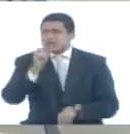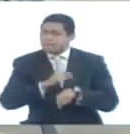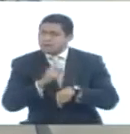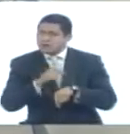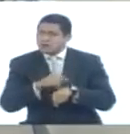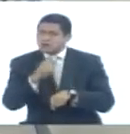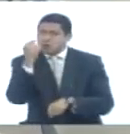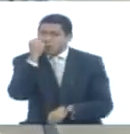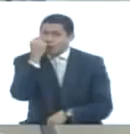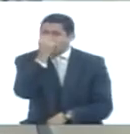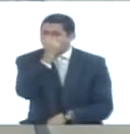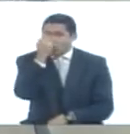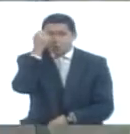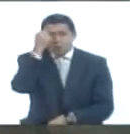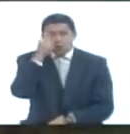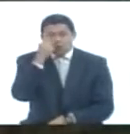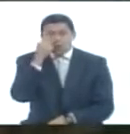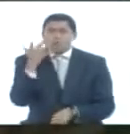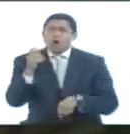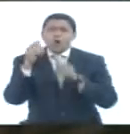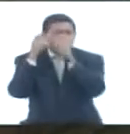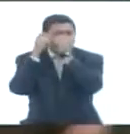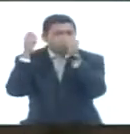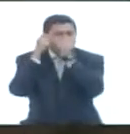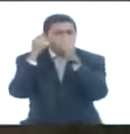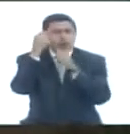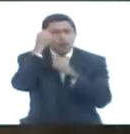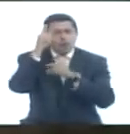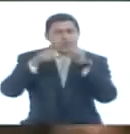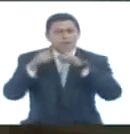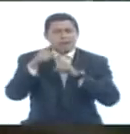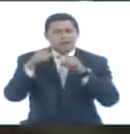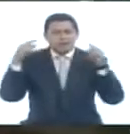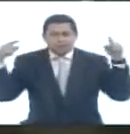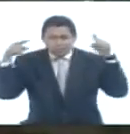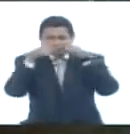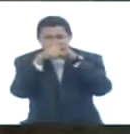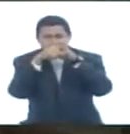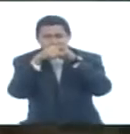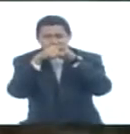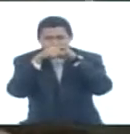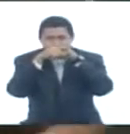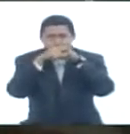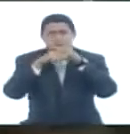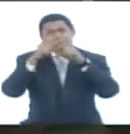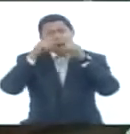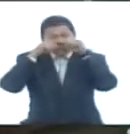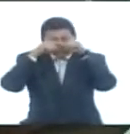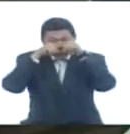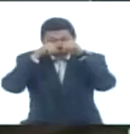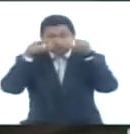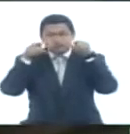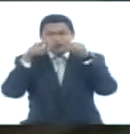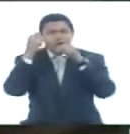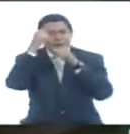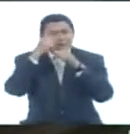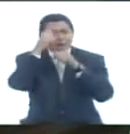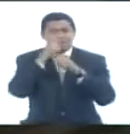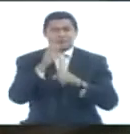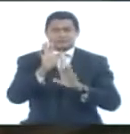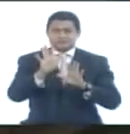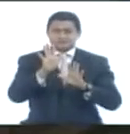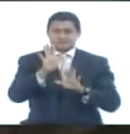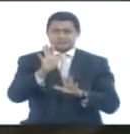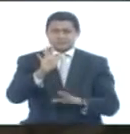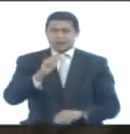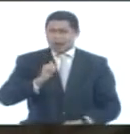cada músculo que se toca. ¿Cuántos músculos se tocan? Dependiendo del grado de desviación. Más desviación, más músculos se deben tocar. Doctor, vamos